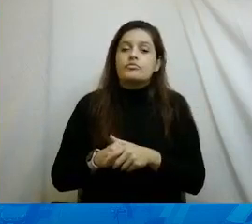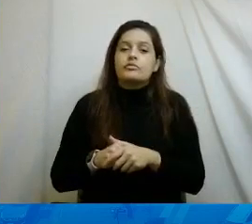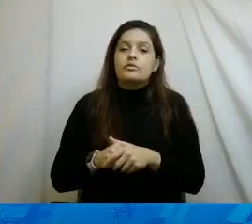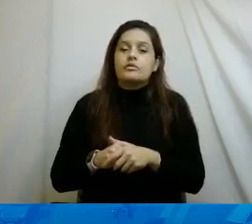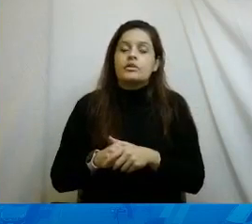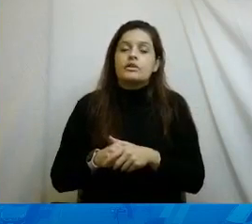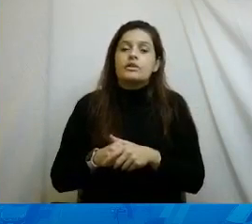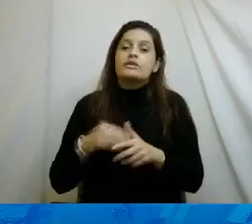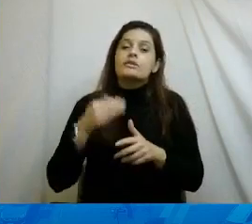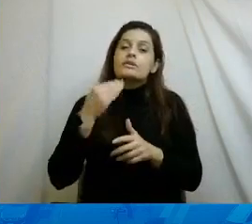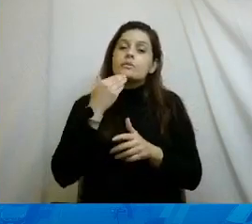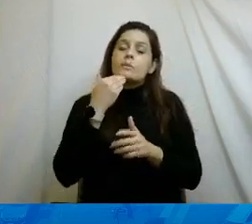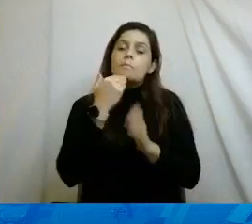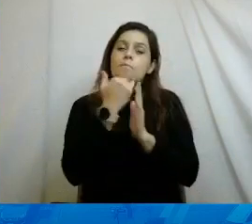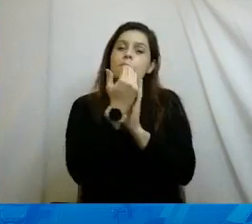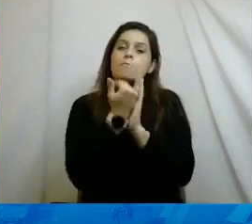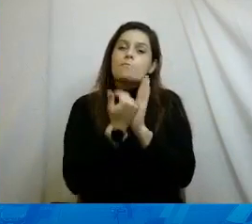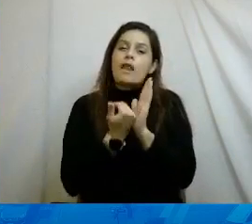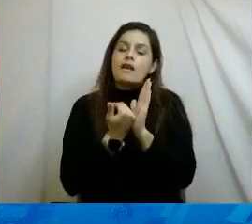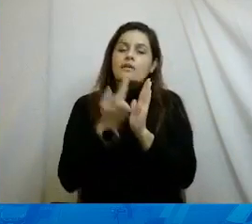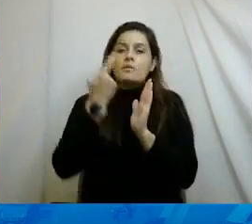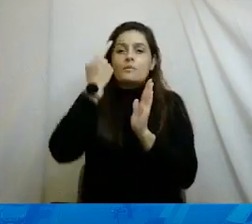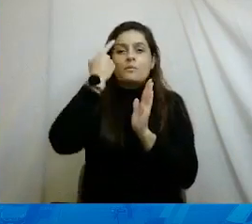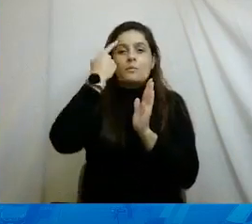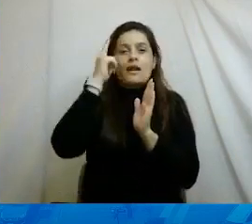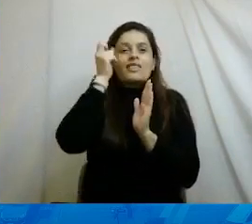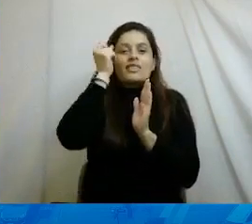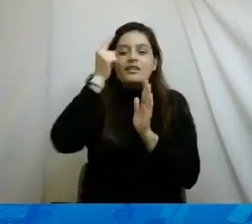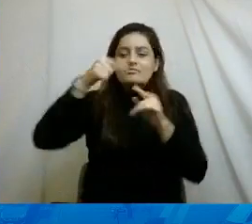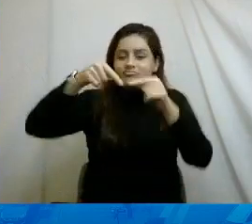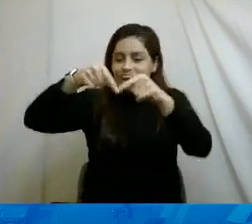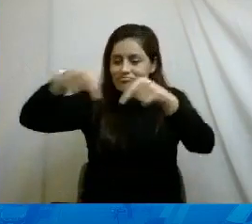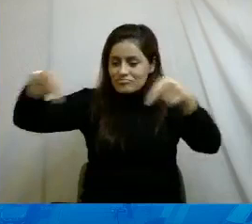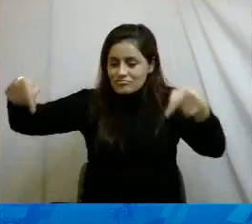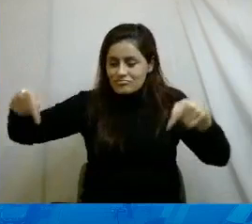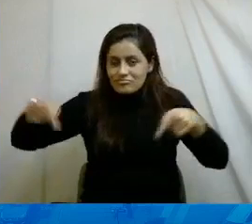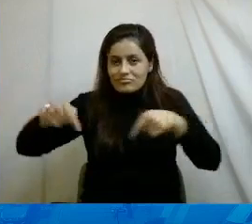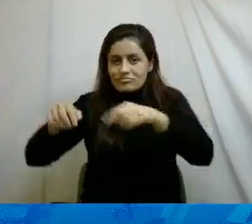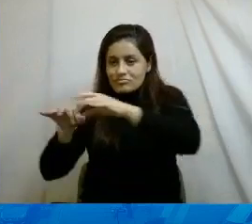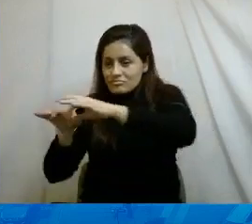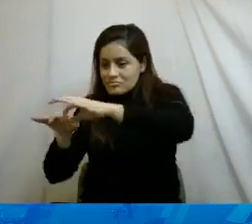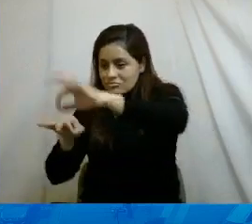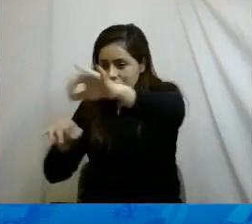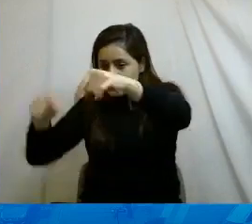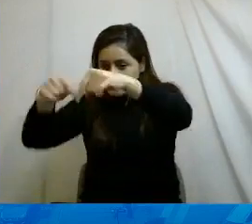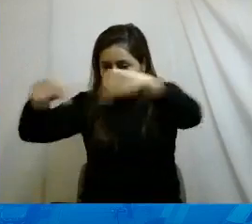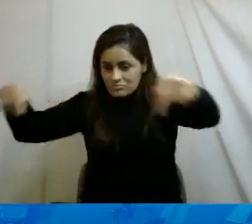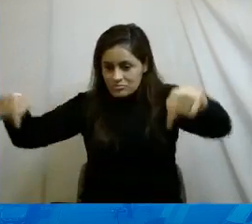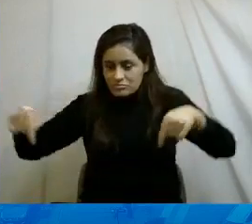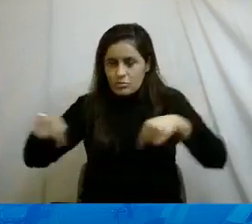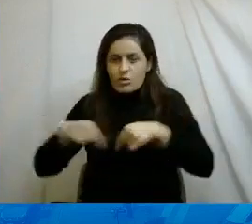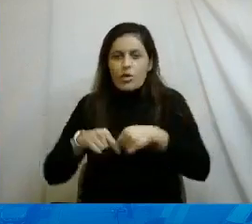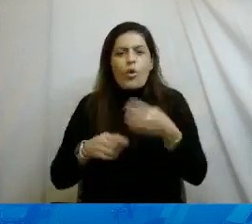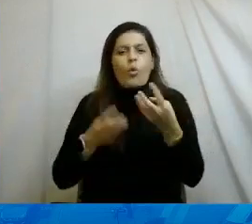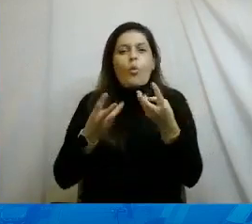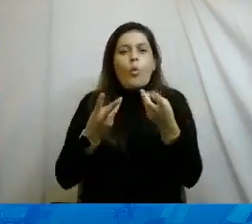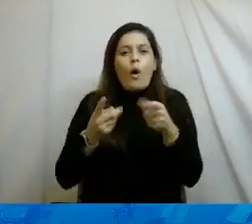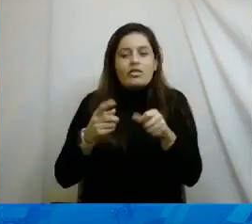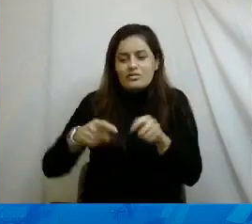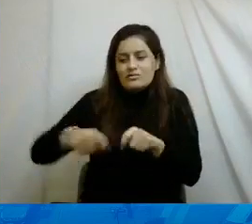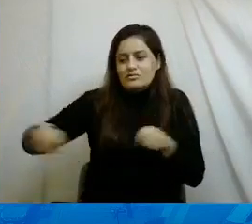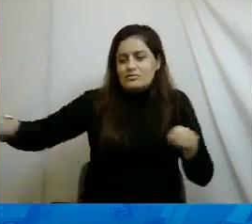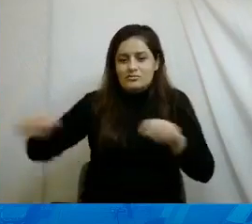para comprender el deslinde de este terreno, que sería cerca de 2 hectáreas